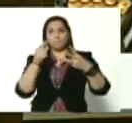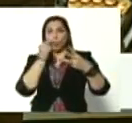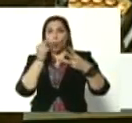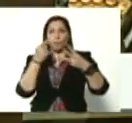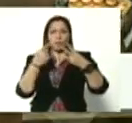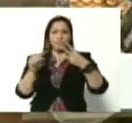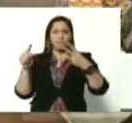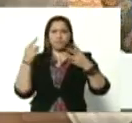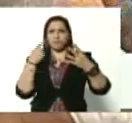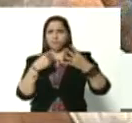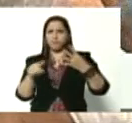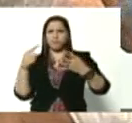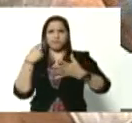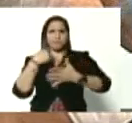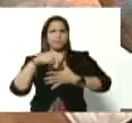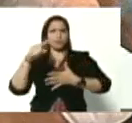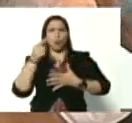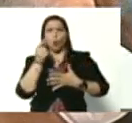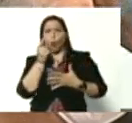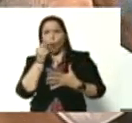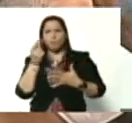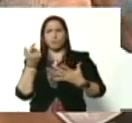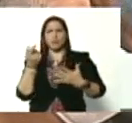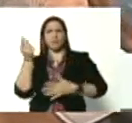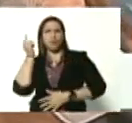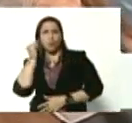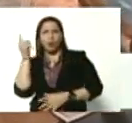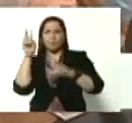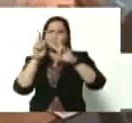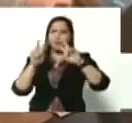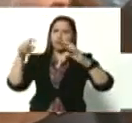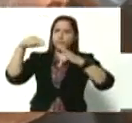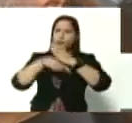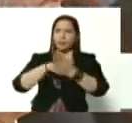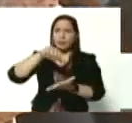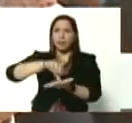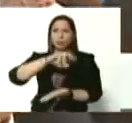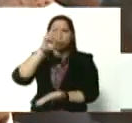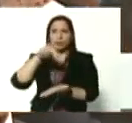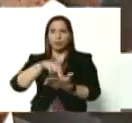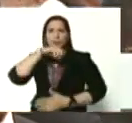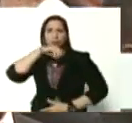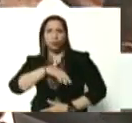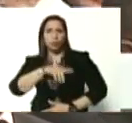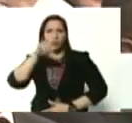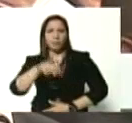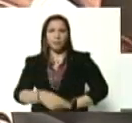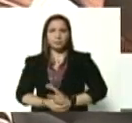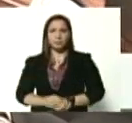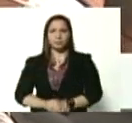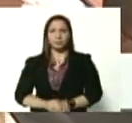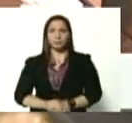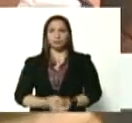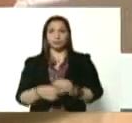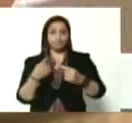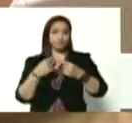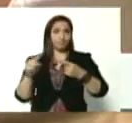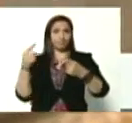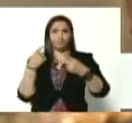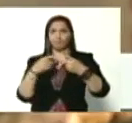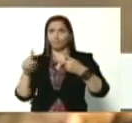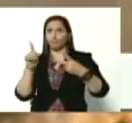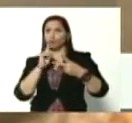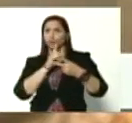calzadilla alexander torres del centro nacional de la historia argelina ley numérica warner nelly arvelo argenis méndez